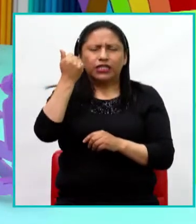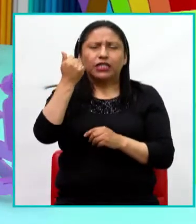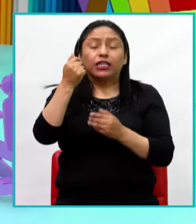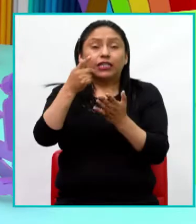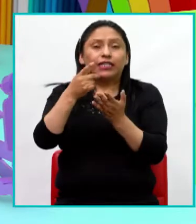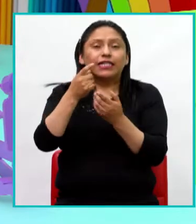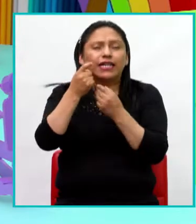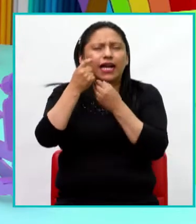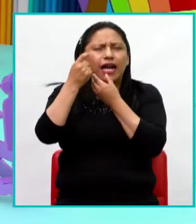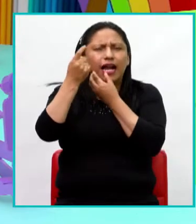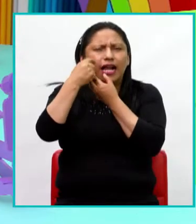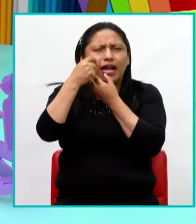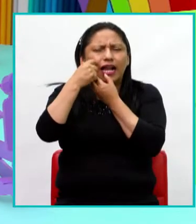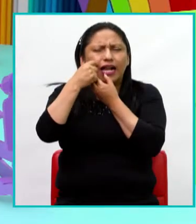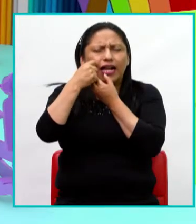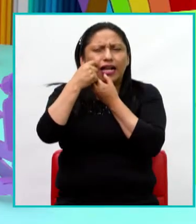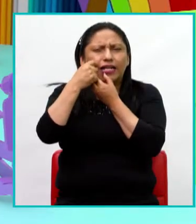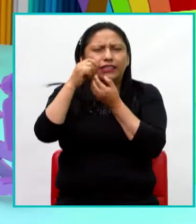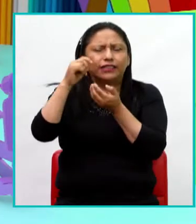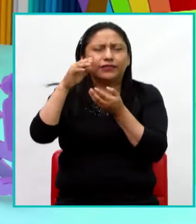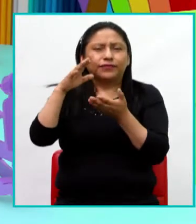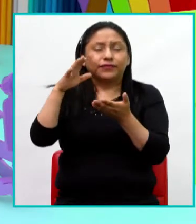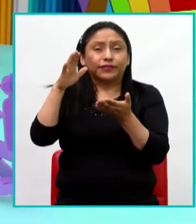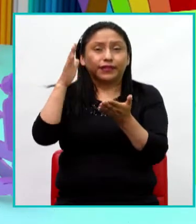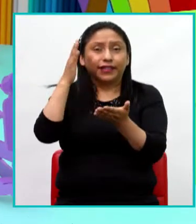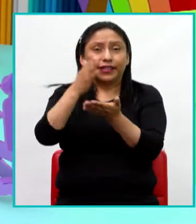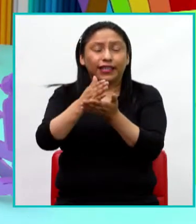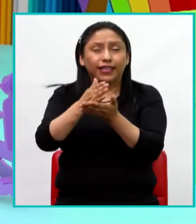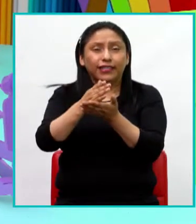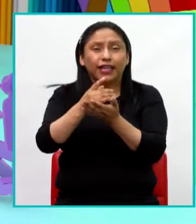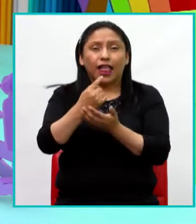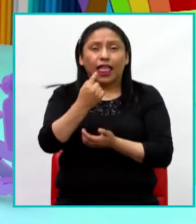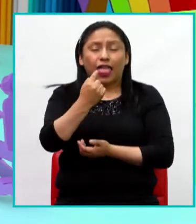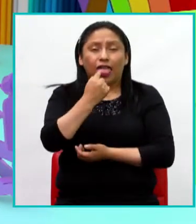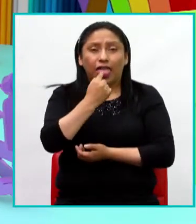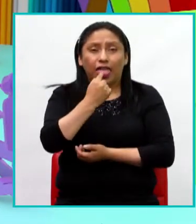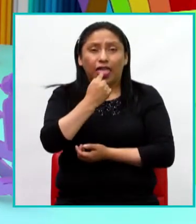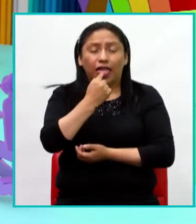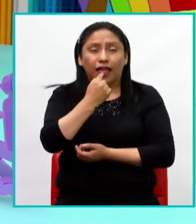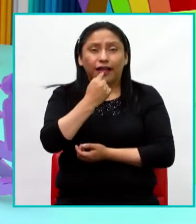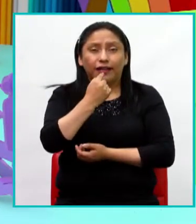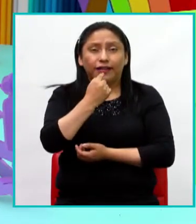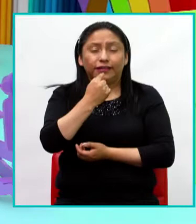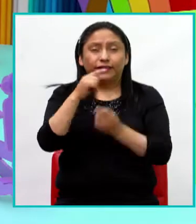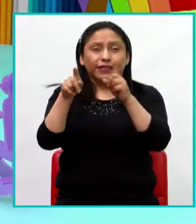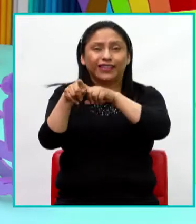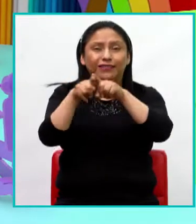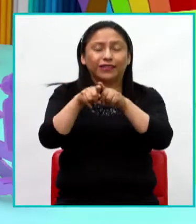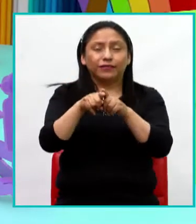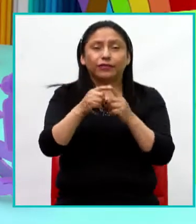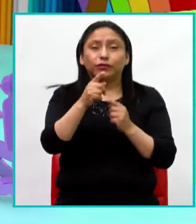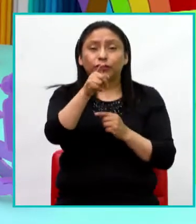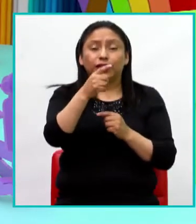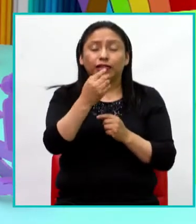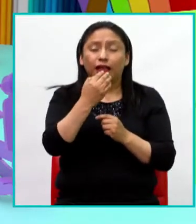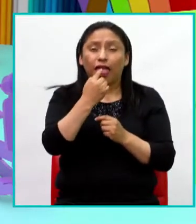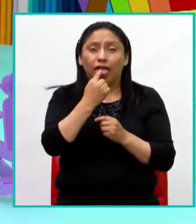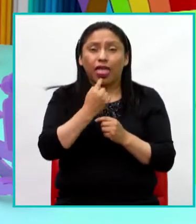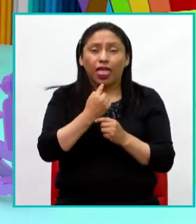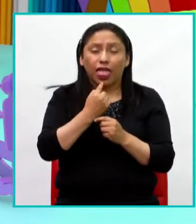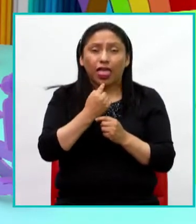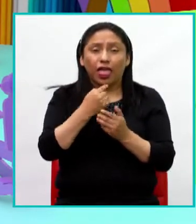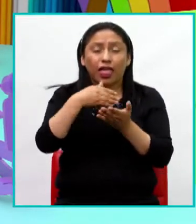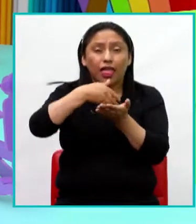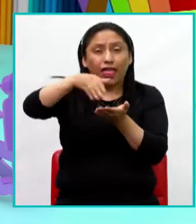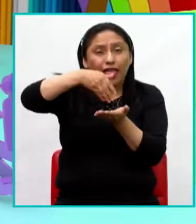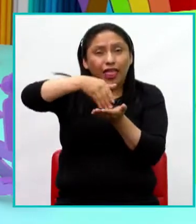caries se esconden en la lengua. Y es por eso que vamos a sacar la lengüita. Y también vamos a barrer